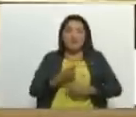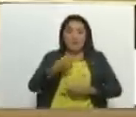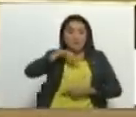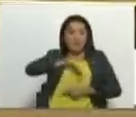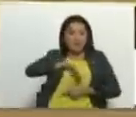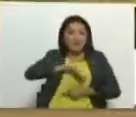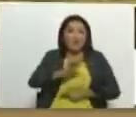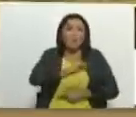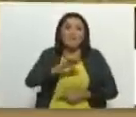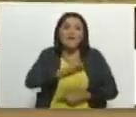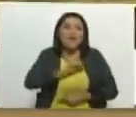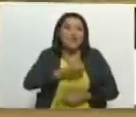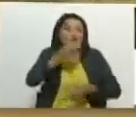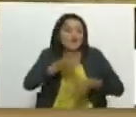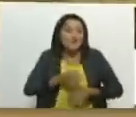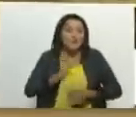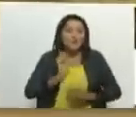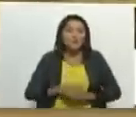Esta mañana